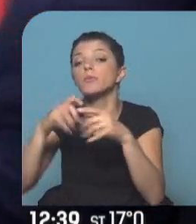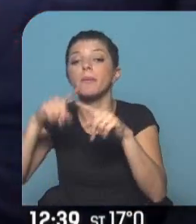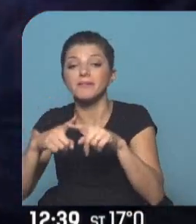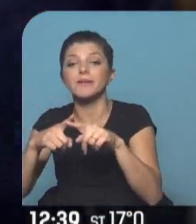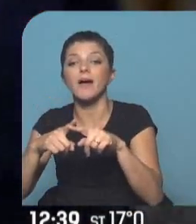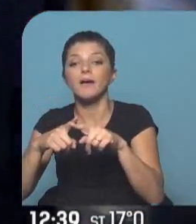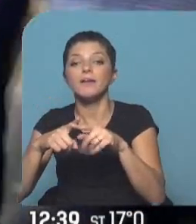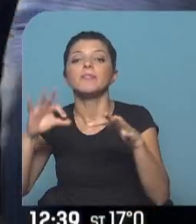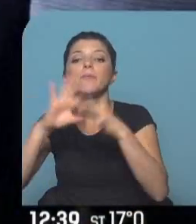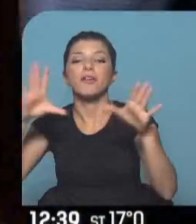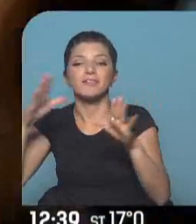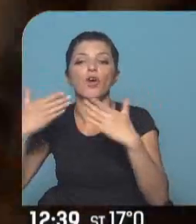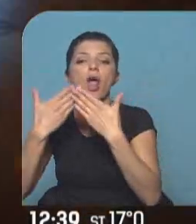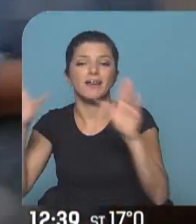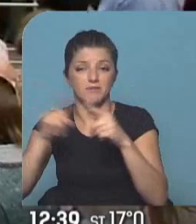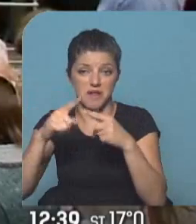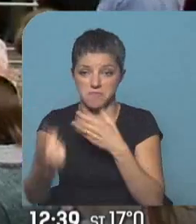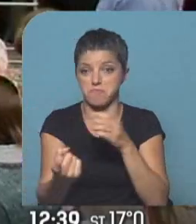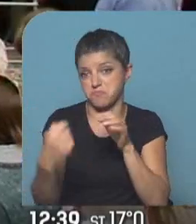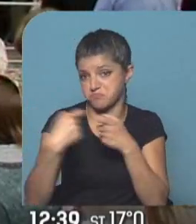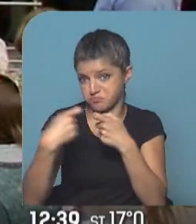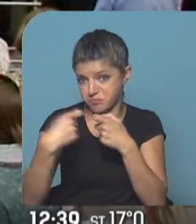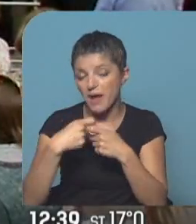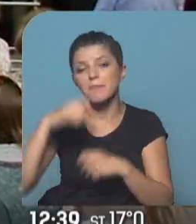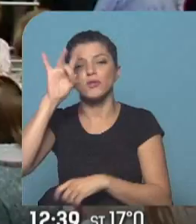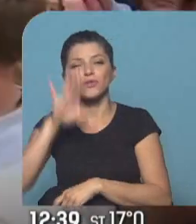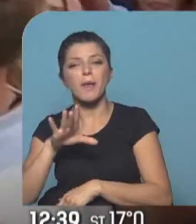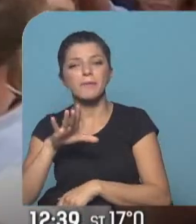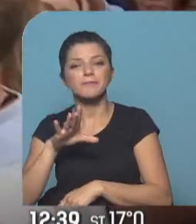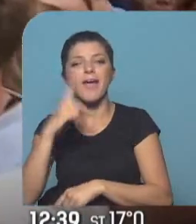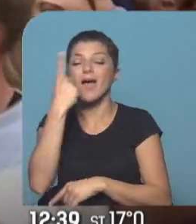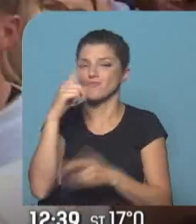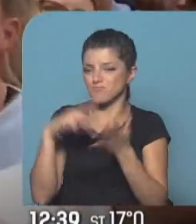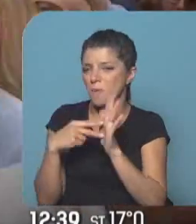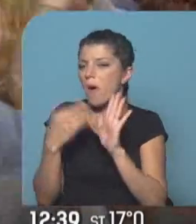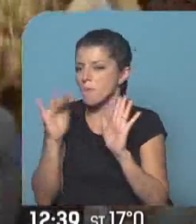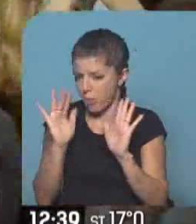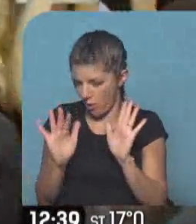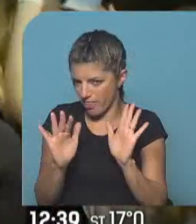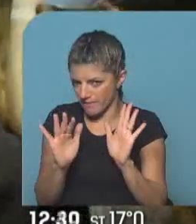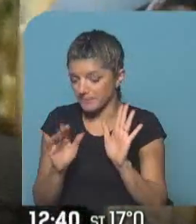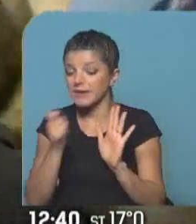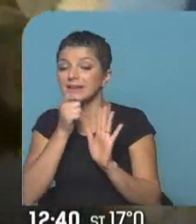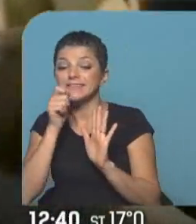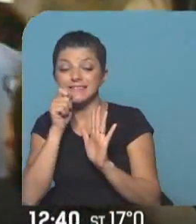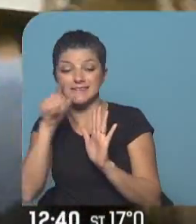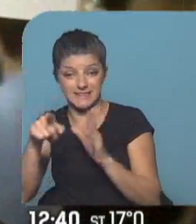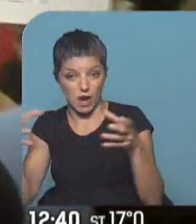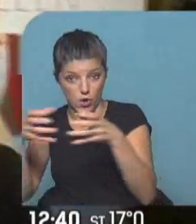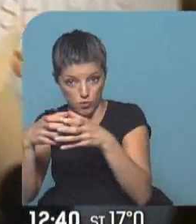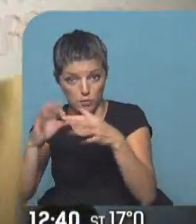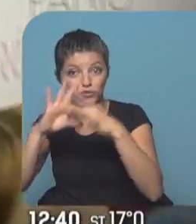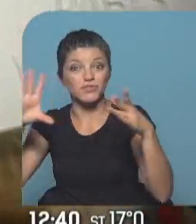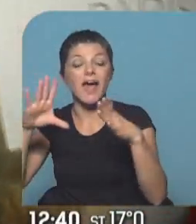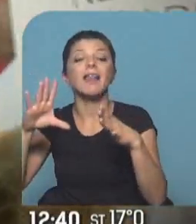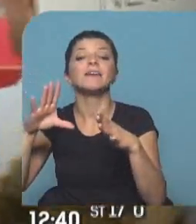del Partido Democrático Libre. Solo existe un riesgo posible para las aspiraciones de Merkel: una coalición de los